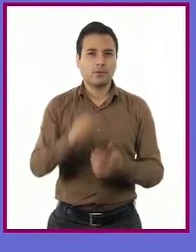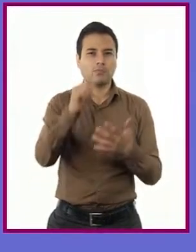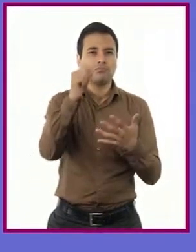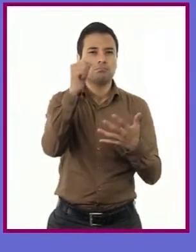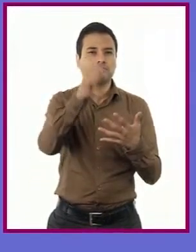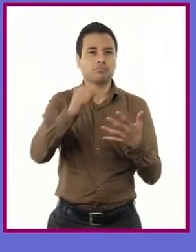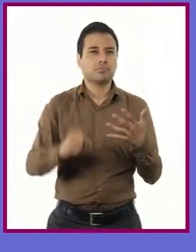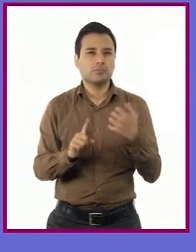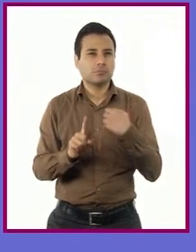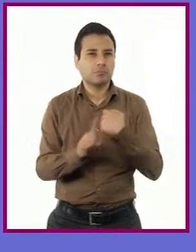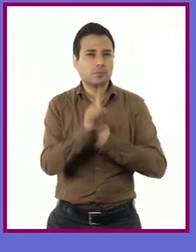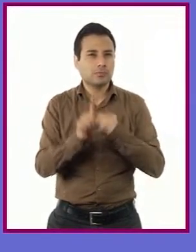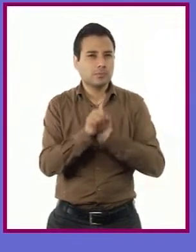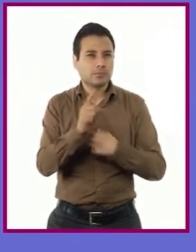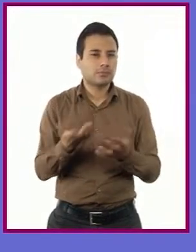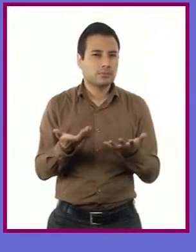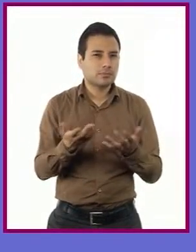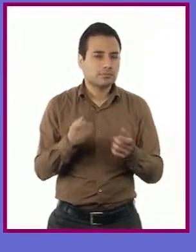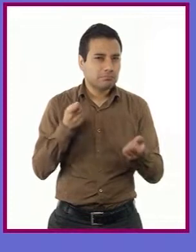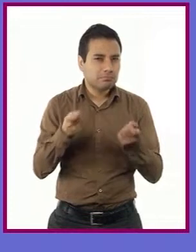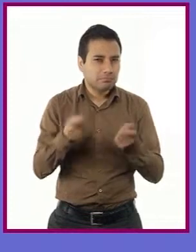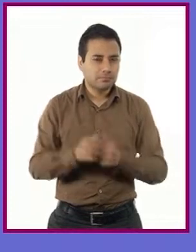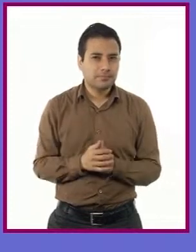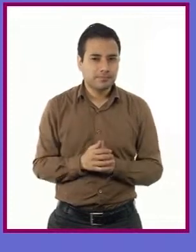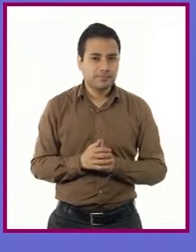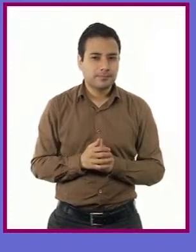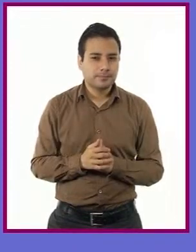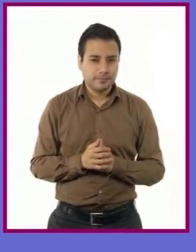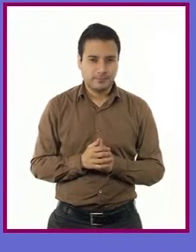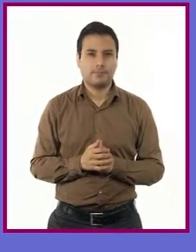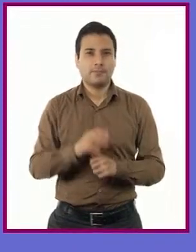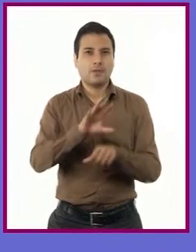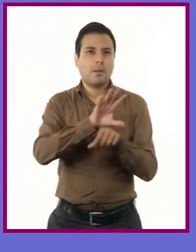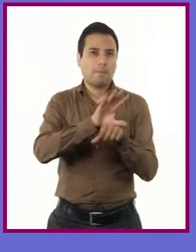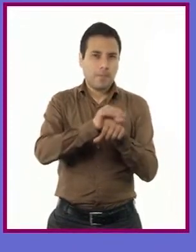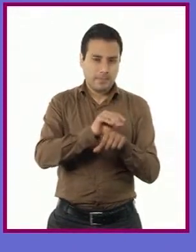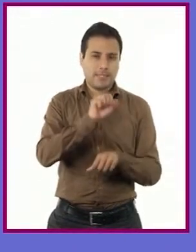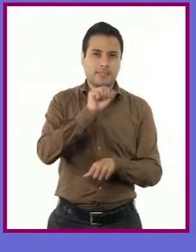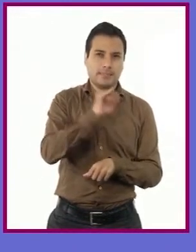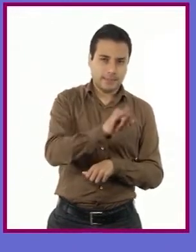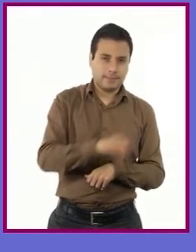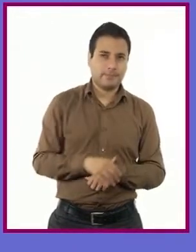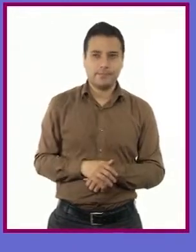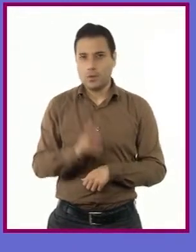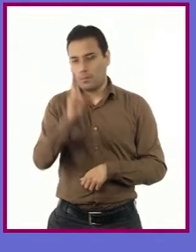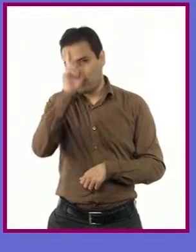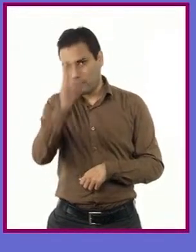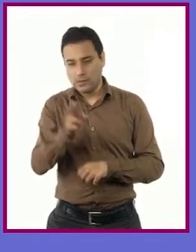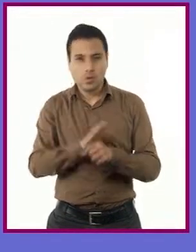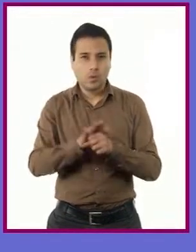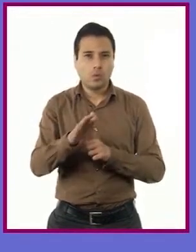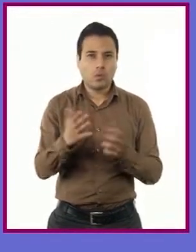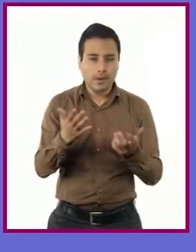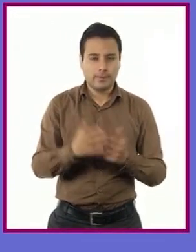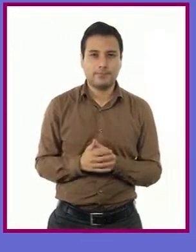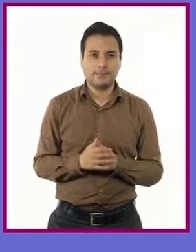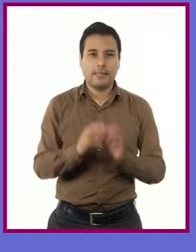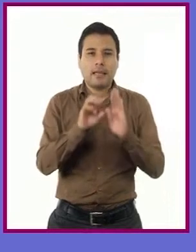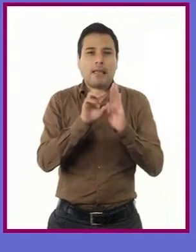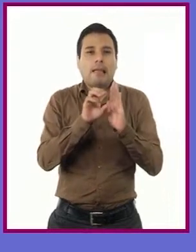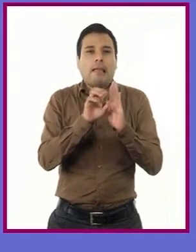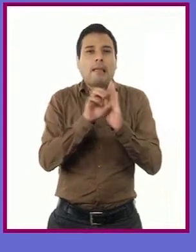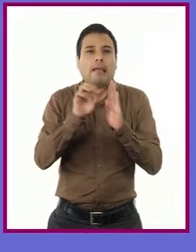se desea regular, las acciones que estarán permitidas y las que no, las sanciones que se aplicarán si